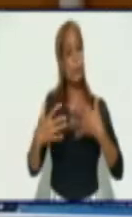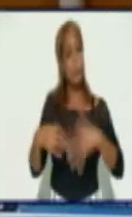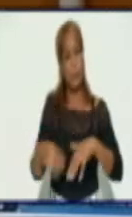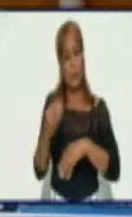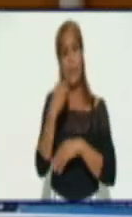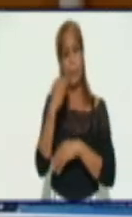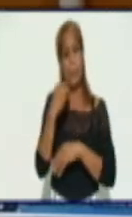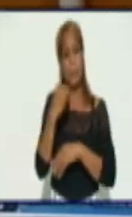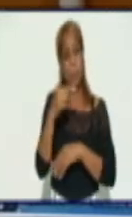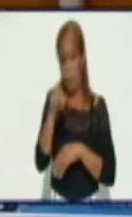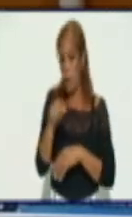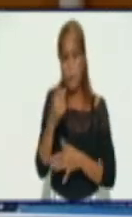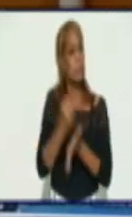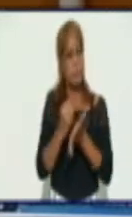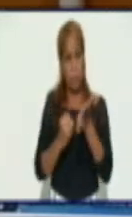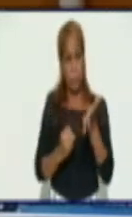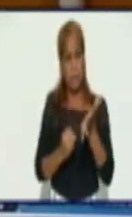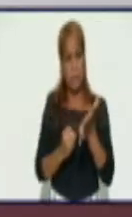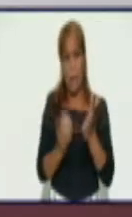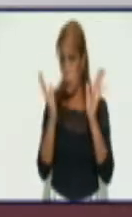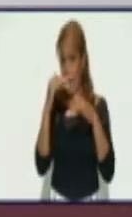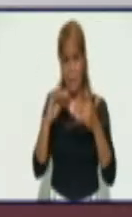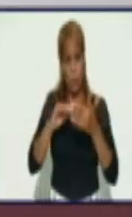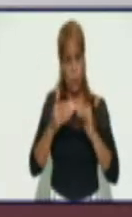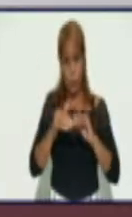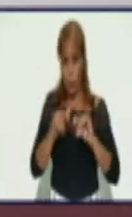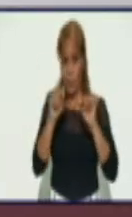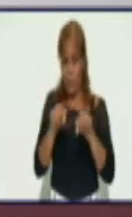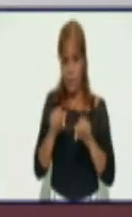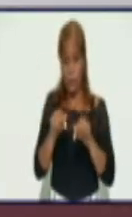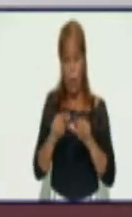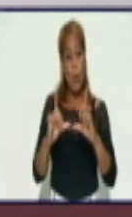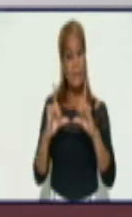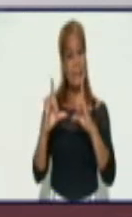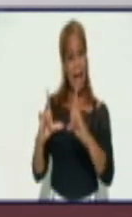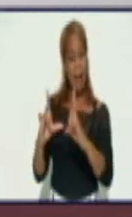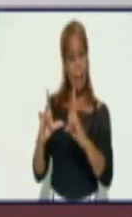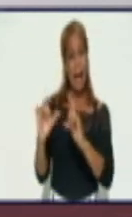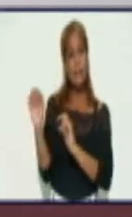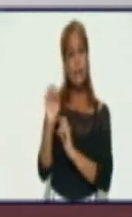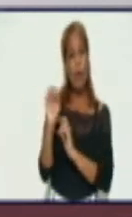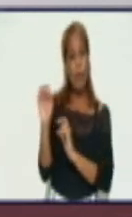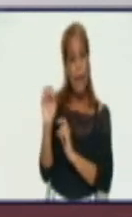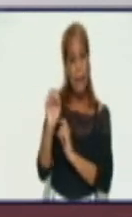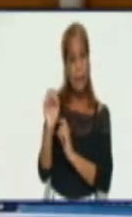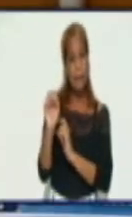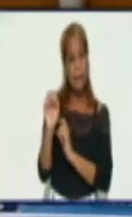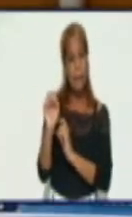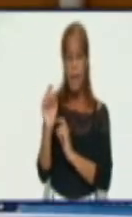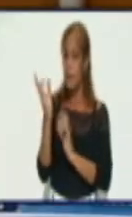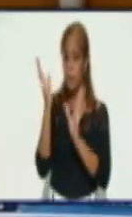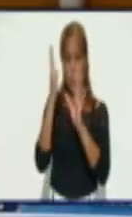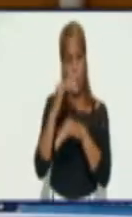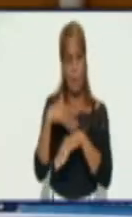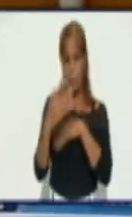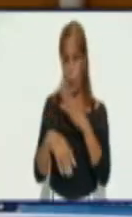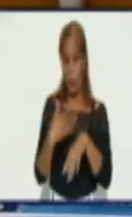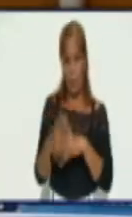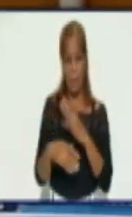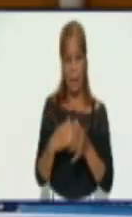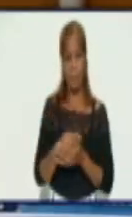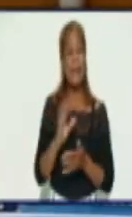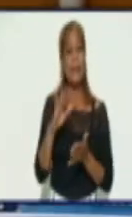autorizó eso no tiene discusión ya para chofer del carro tipo de carro pero salir de eso no tiene problema y puede hacer